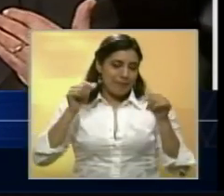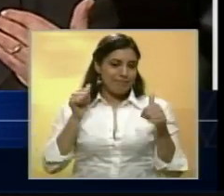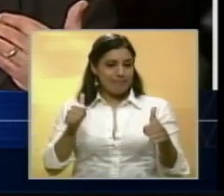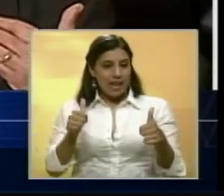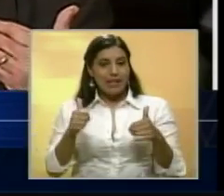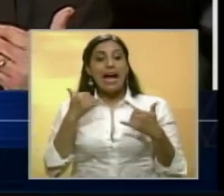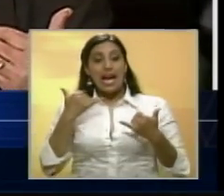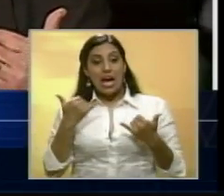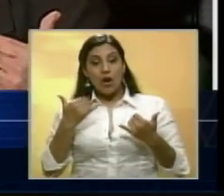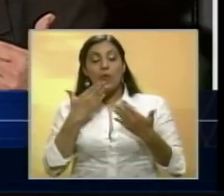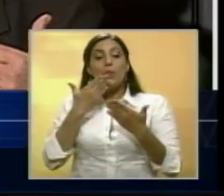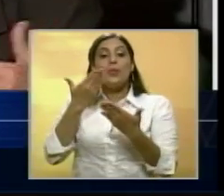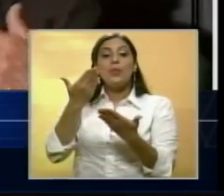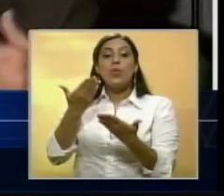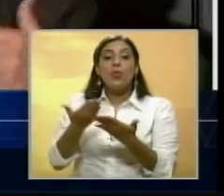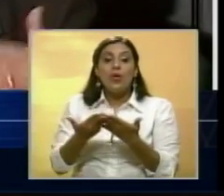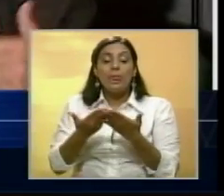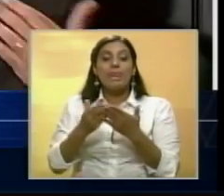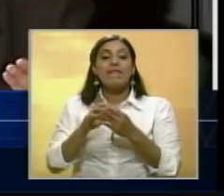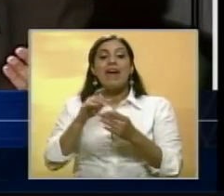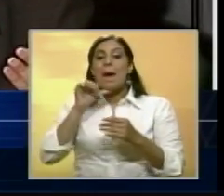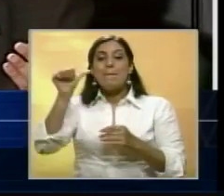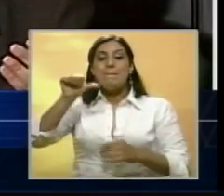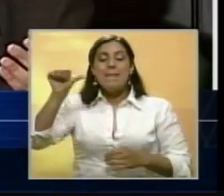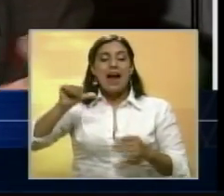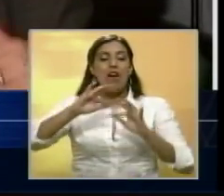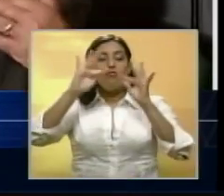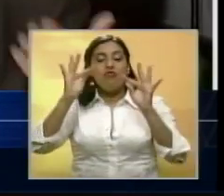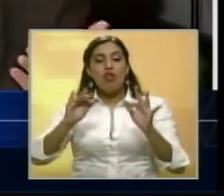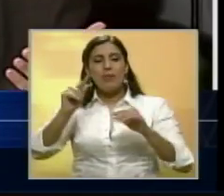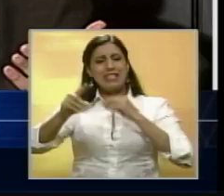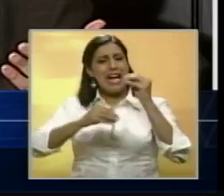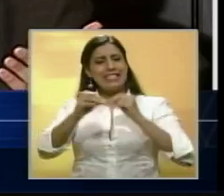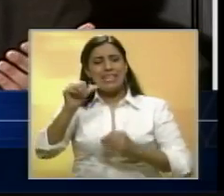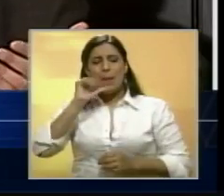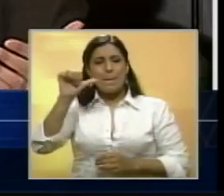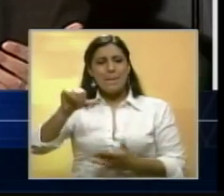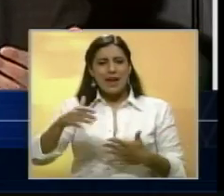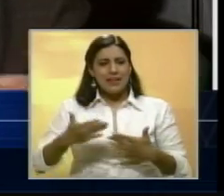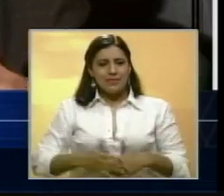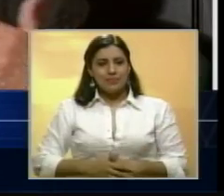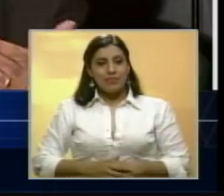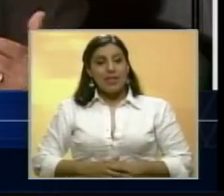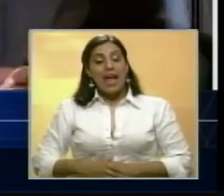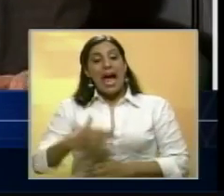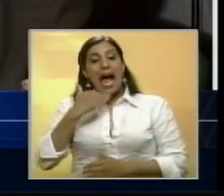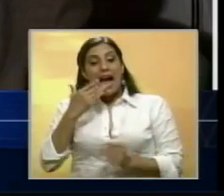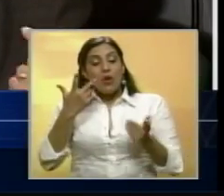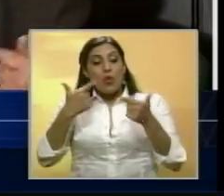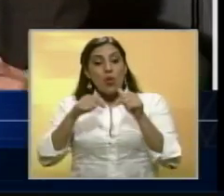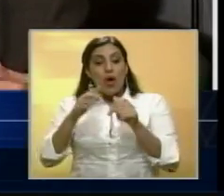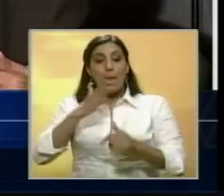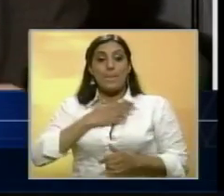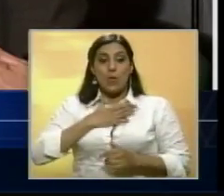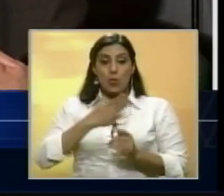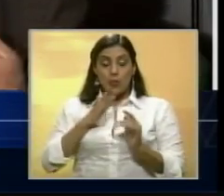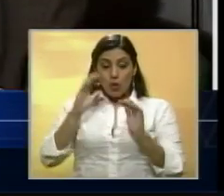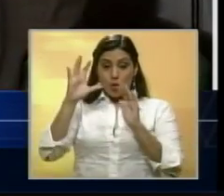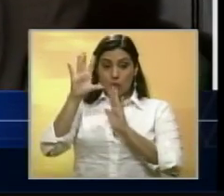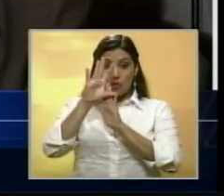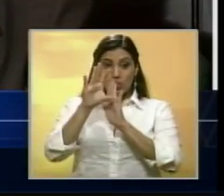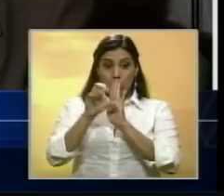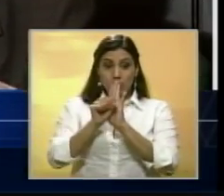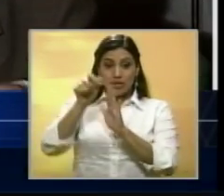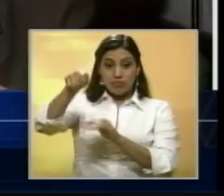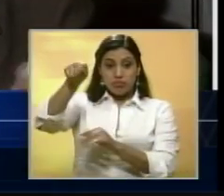planteó de tan mala manera su acción ante la sala que la propia sala